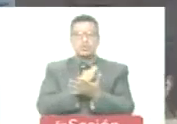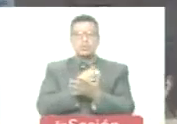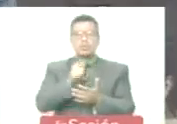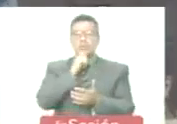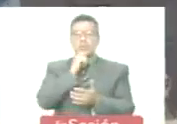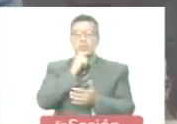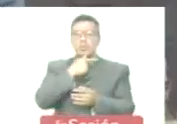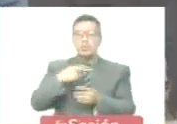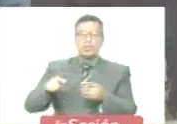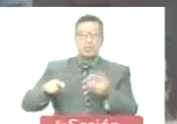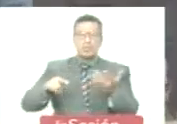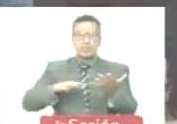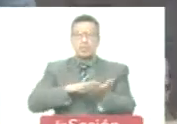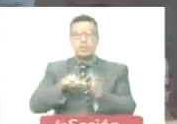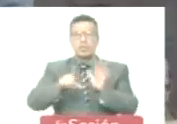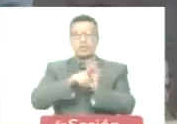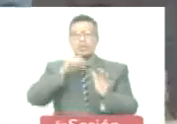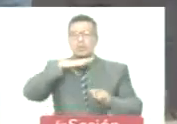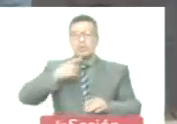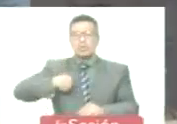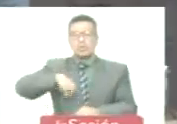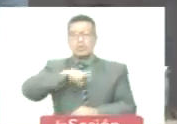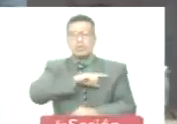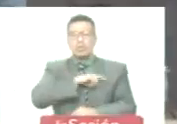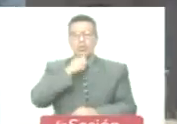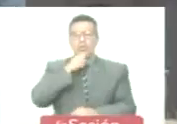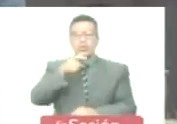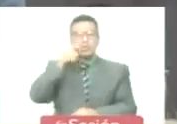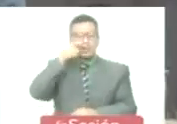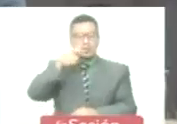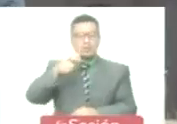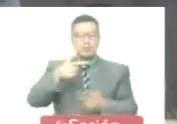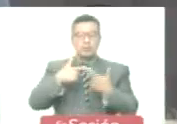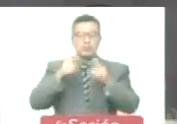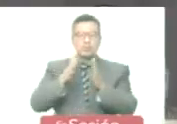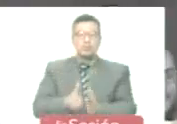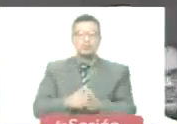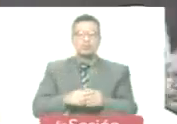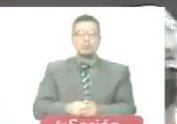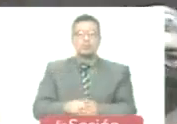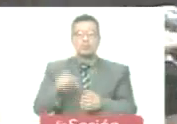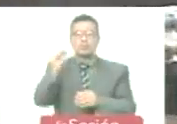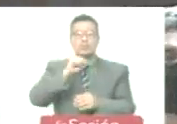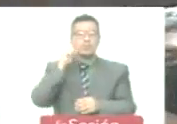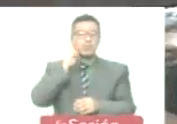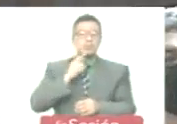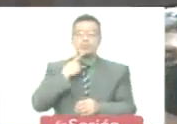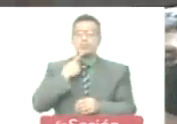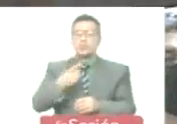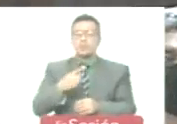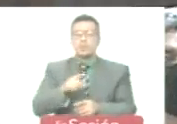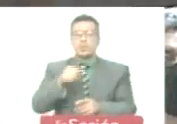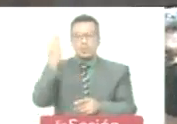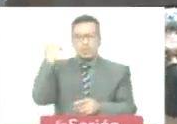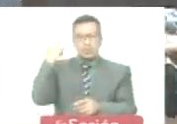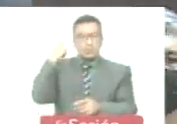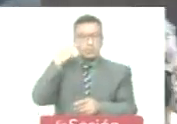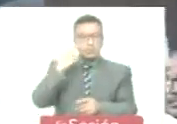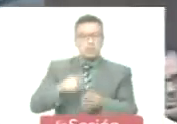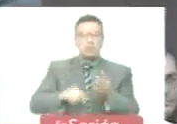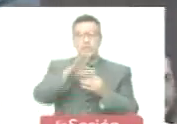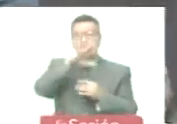quieren sabotear el legado histórico de nuestro libertador. El libertador Simón Bolívar hablaba de que en aquel momento de que si